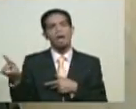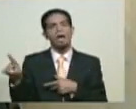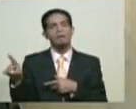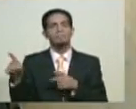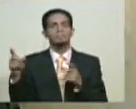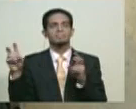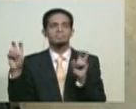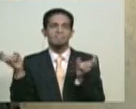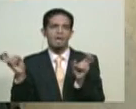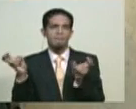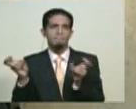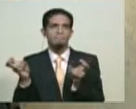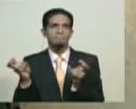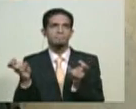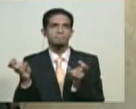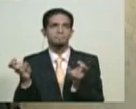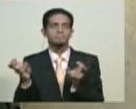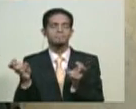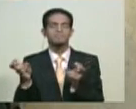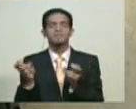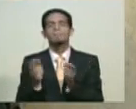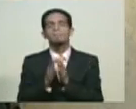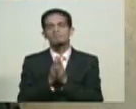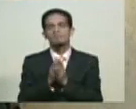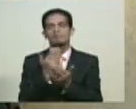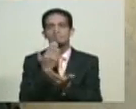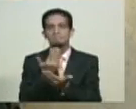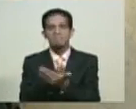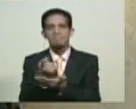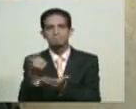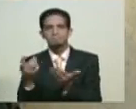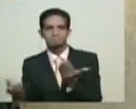pongan en la agenda.